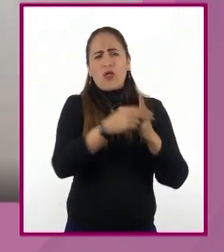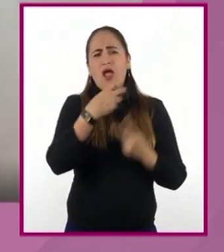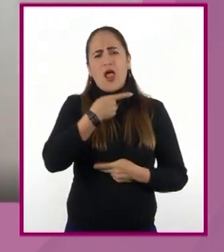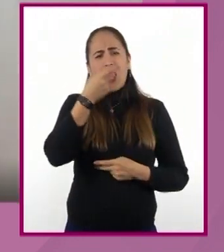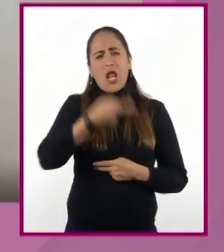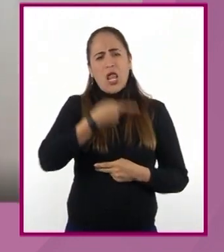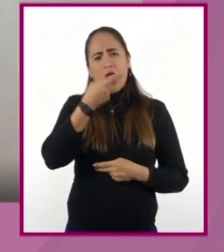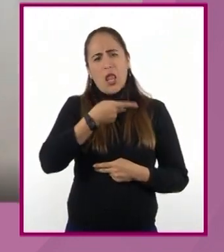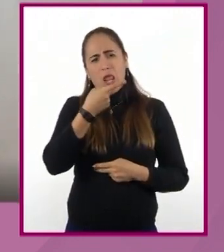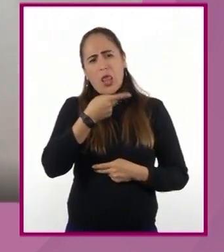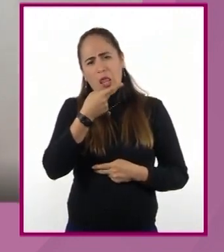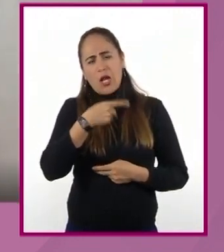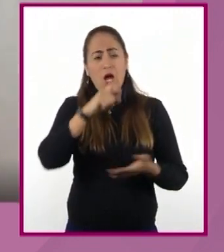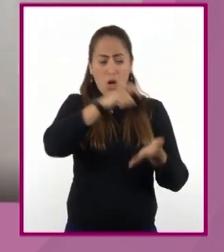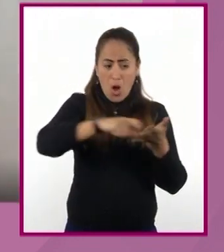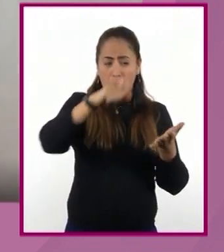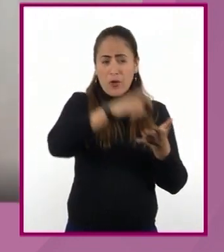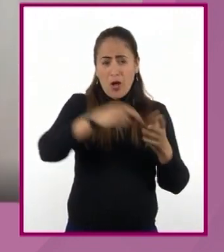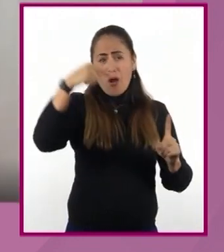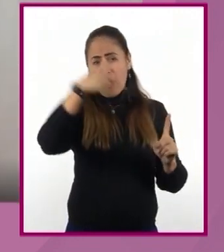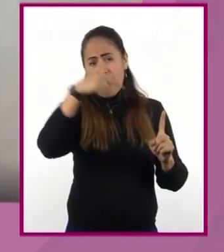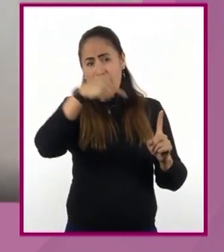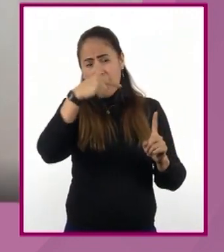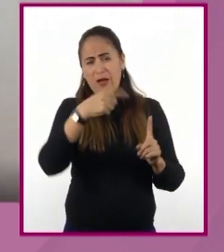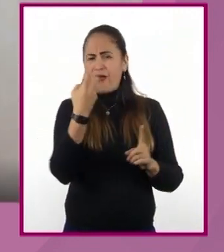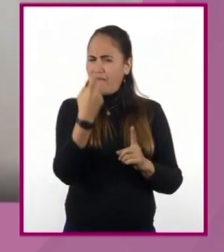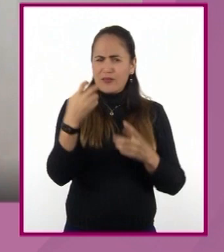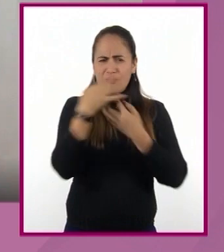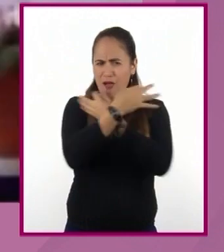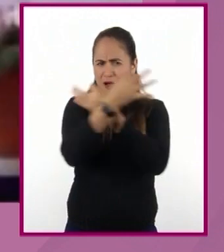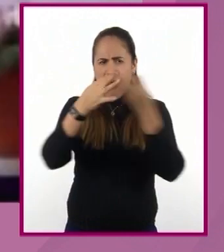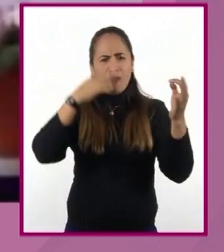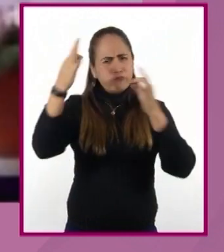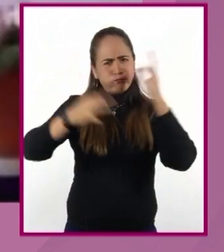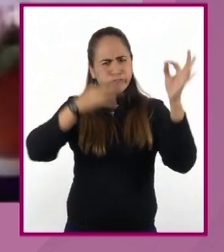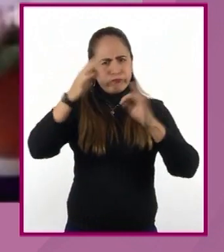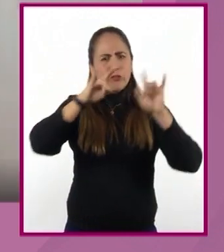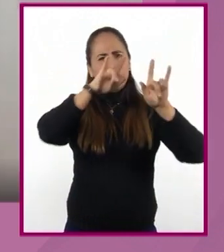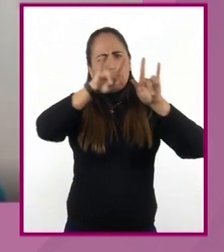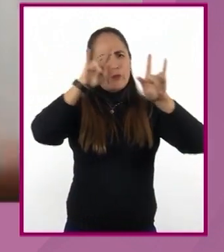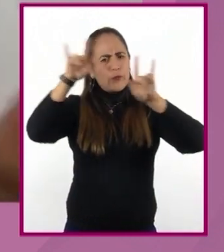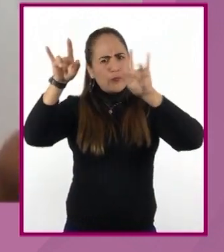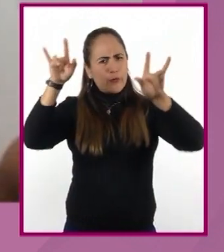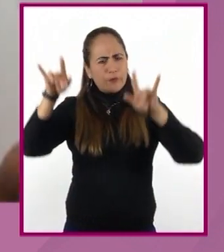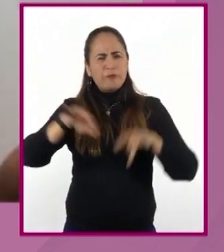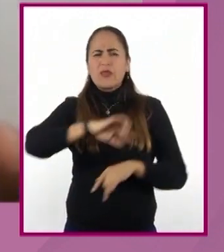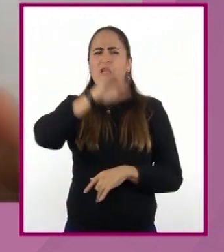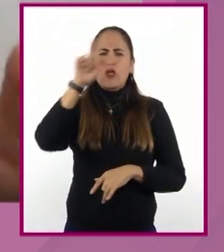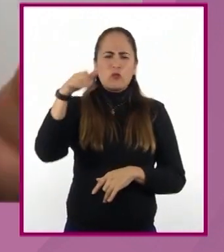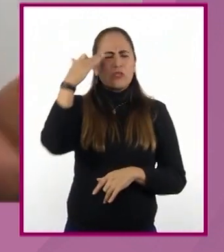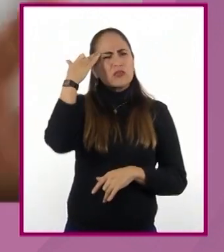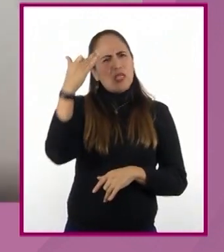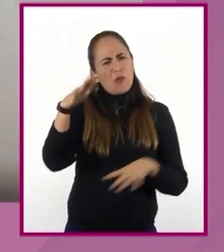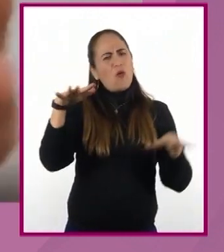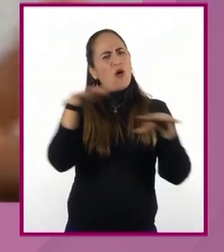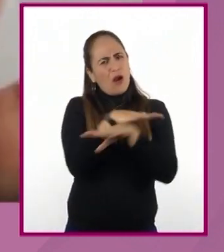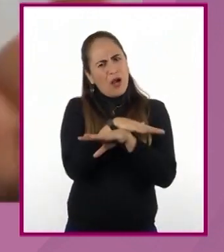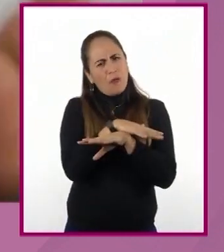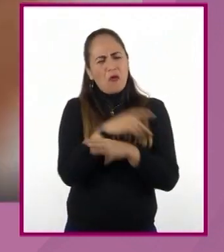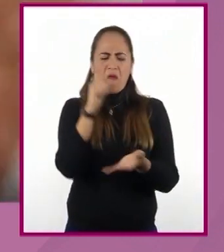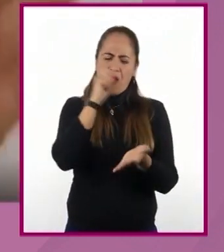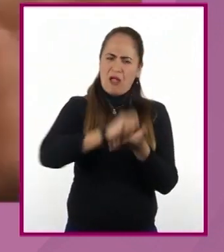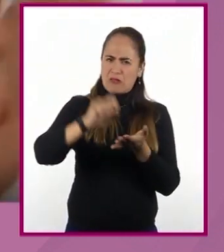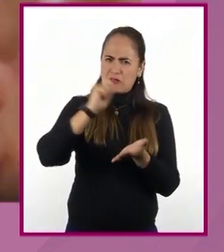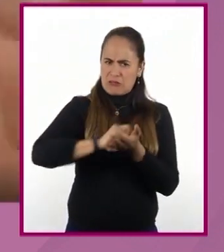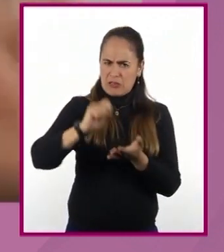merolicos. Entonces eso es publicidad. Con el tiempo fuimos encontrando otros medios como escribirlo